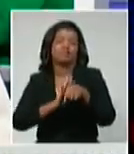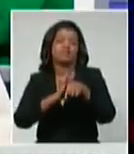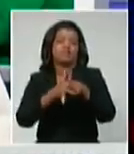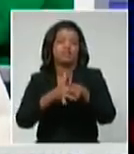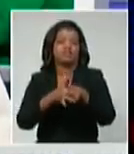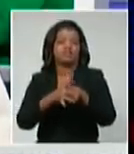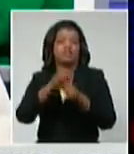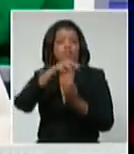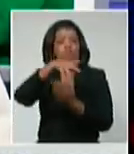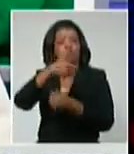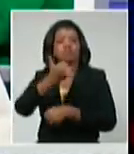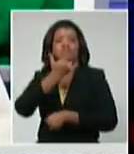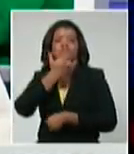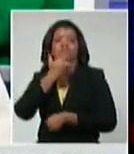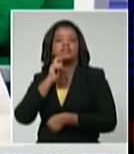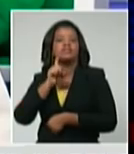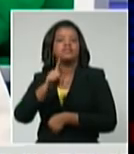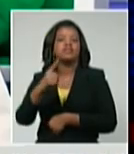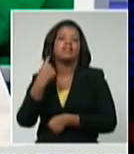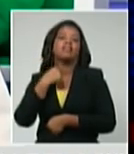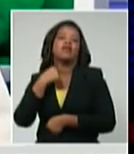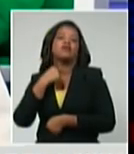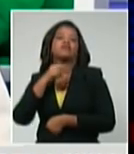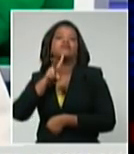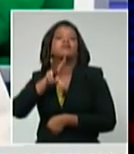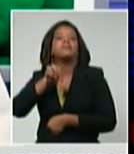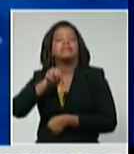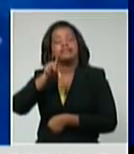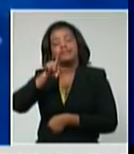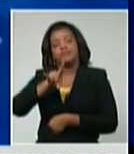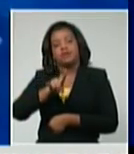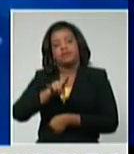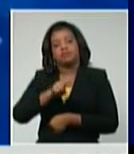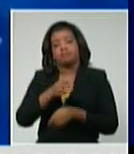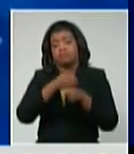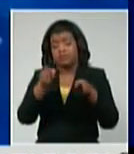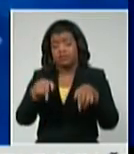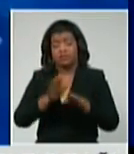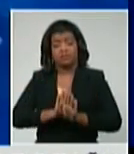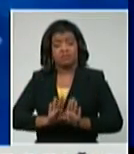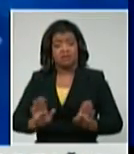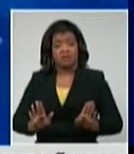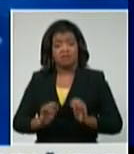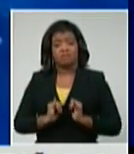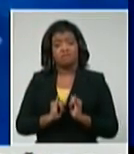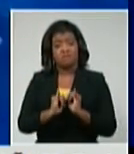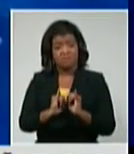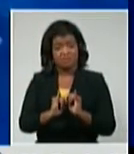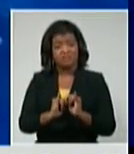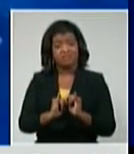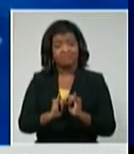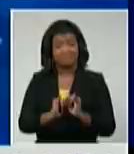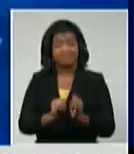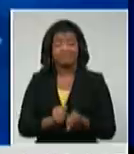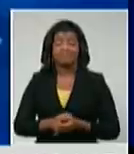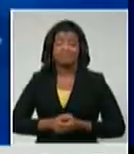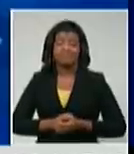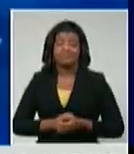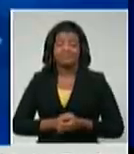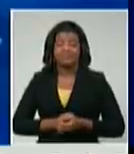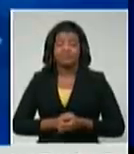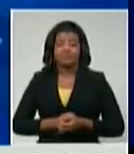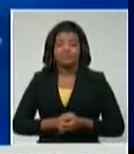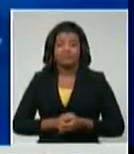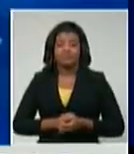a finales del año 2019. Hasta aquí, Giselita, nuestra información. Tenemos